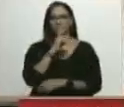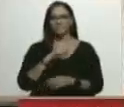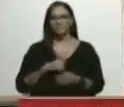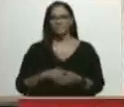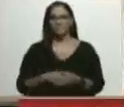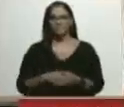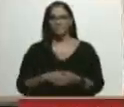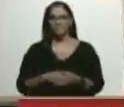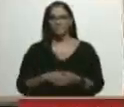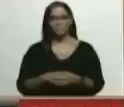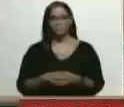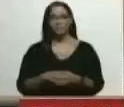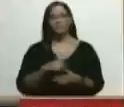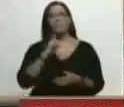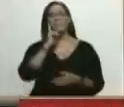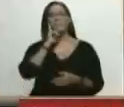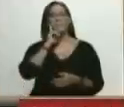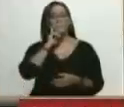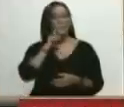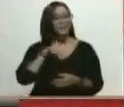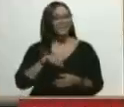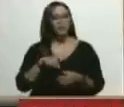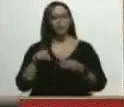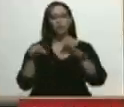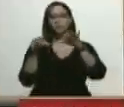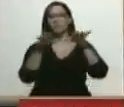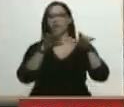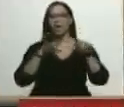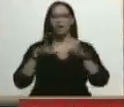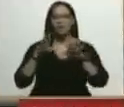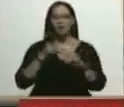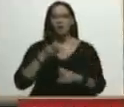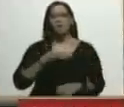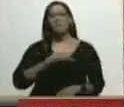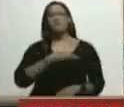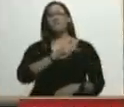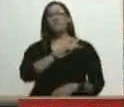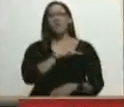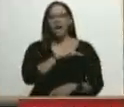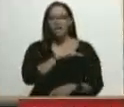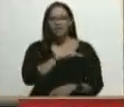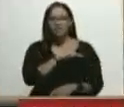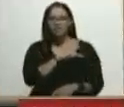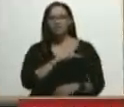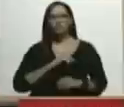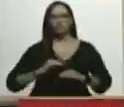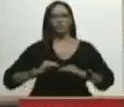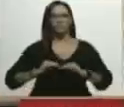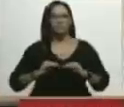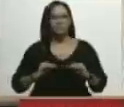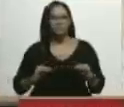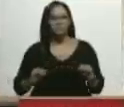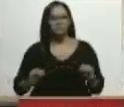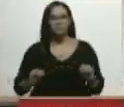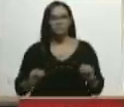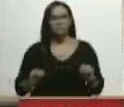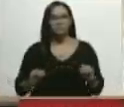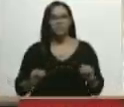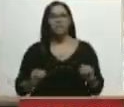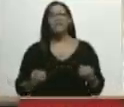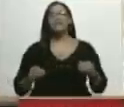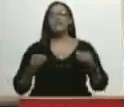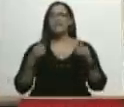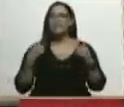son mentirosos manipuladores falsos como ningunos todavía